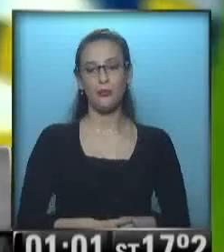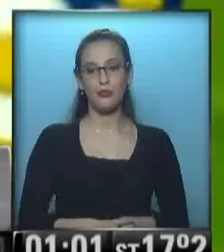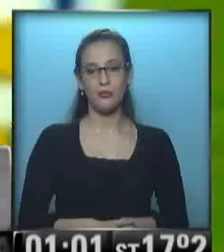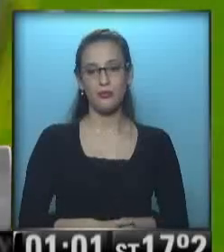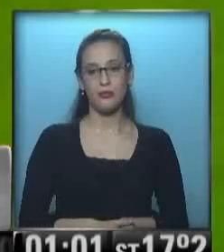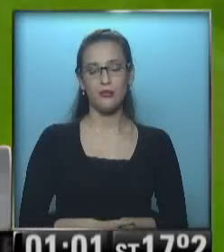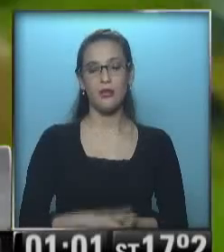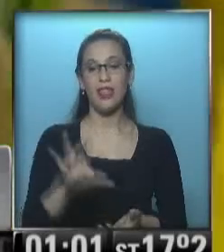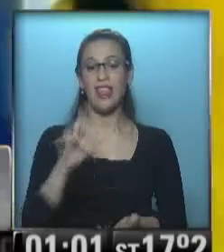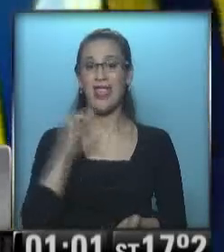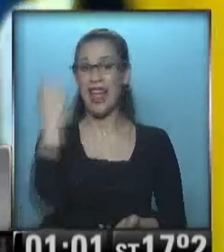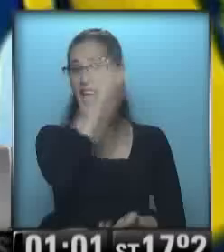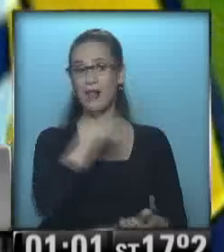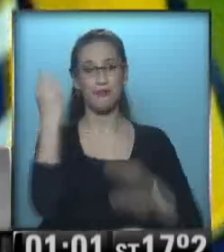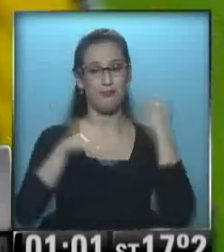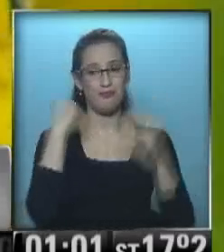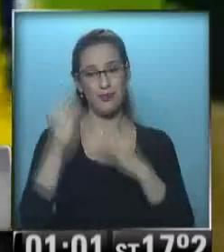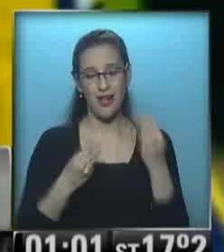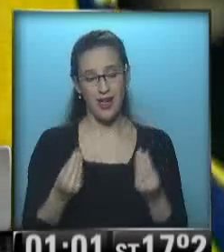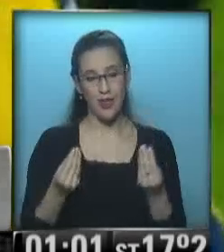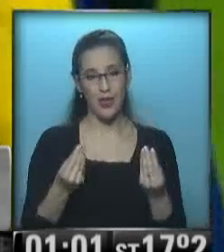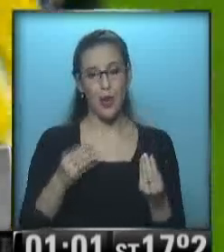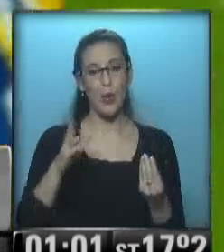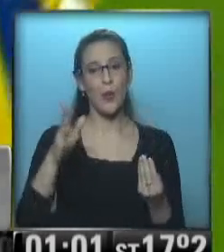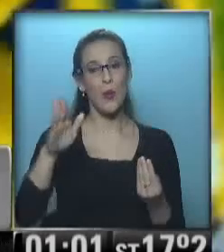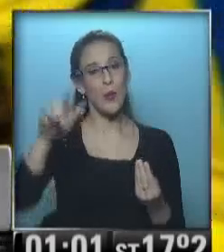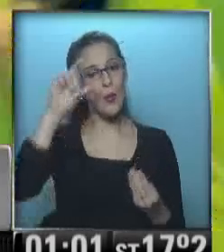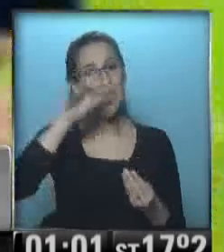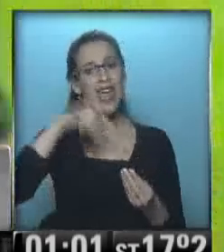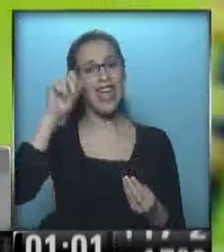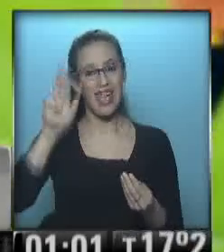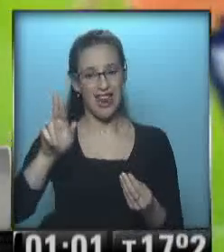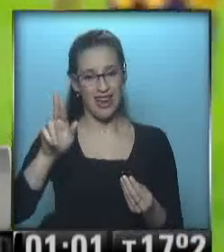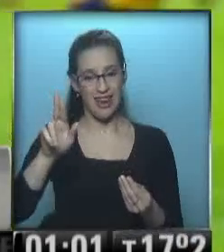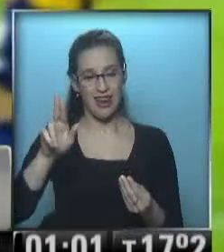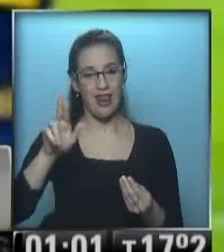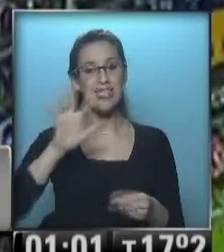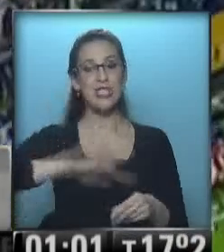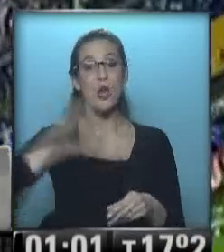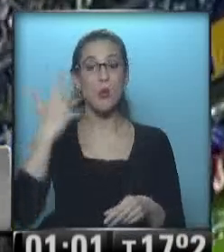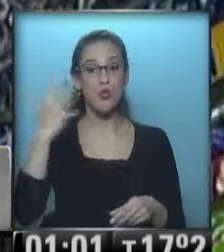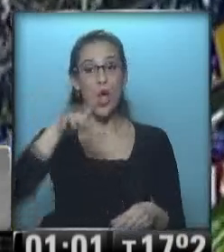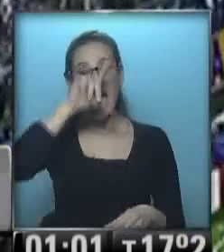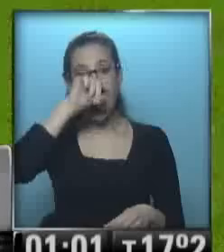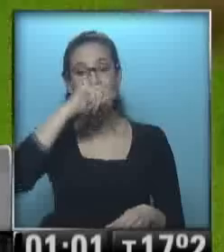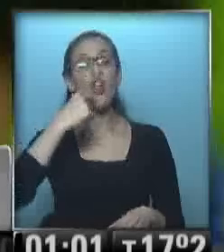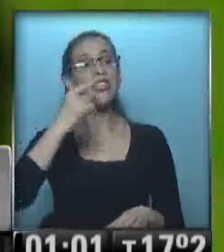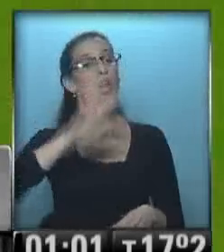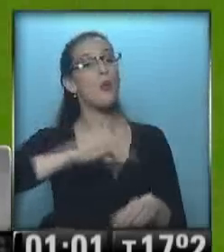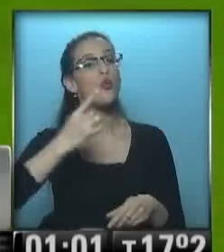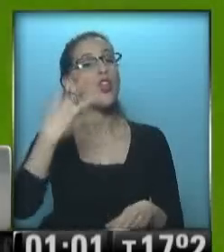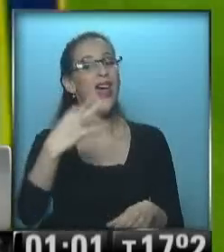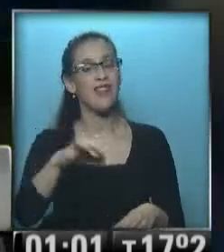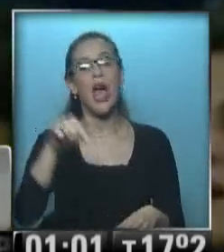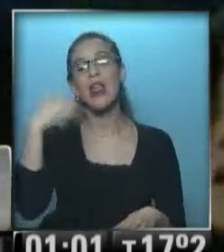del técnico lo decía todo, y aparecía por allí Pablo Becker. 5 minutos había adicionado el árbitro, se habían pasado los 5 minutos. Tiro libre,